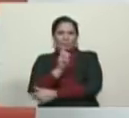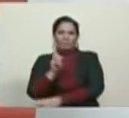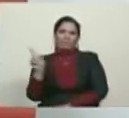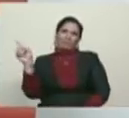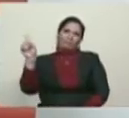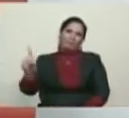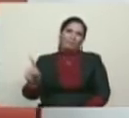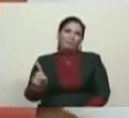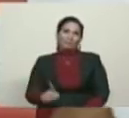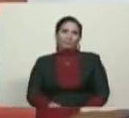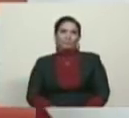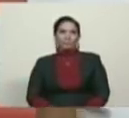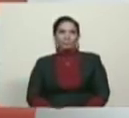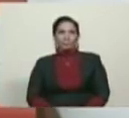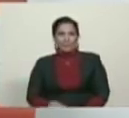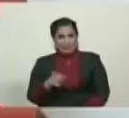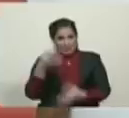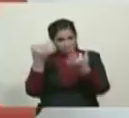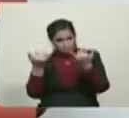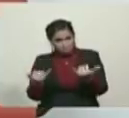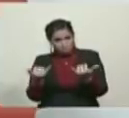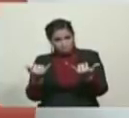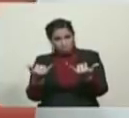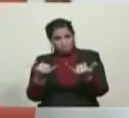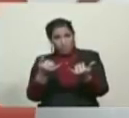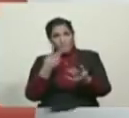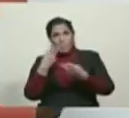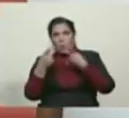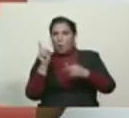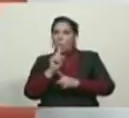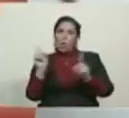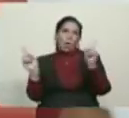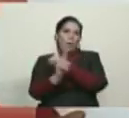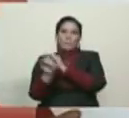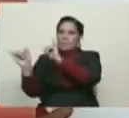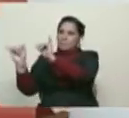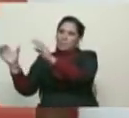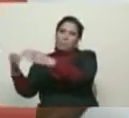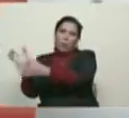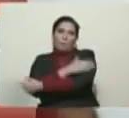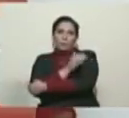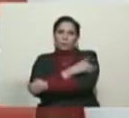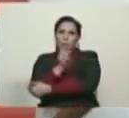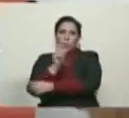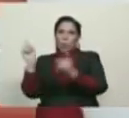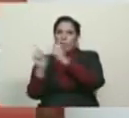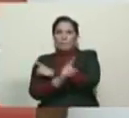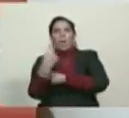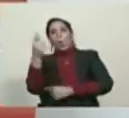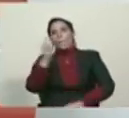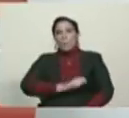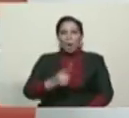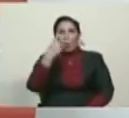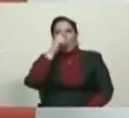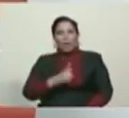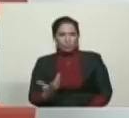No se lo van a dar. Es la realidad política. Eso no lo va a cambiar. Ellos no lo van a cambiar en un día, ni en un mes, ni en un